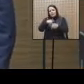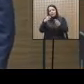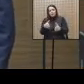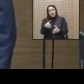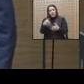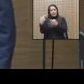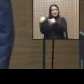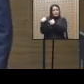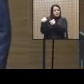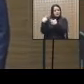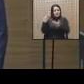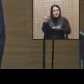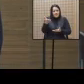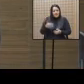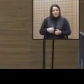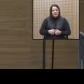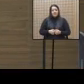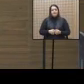responsable?